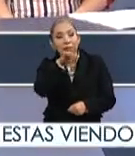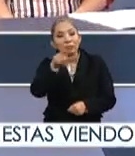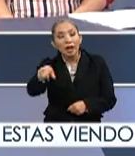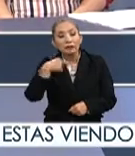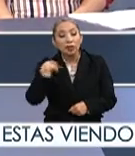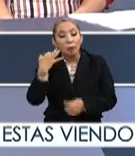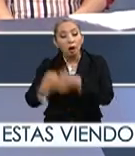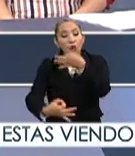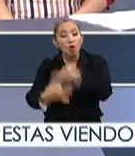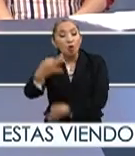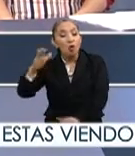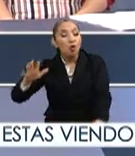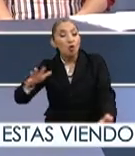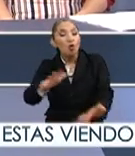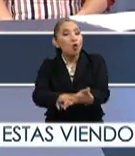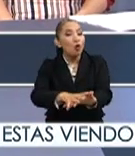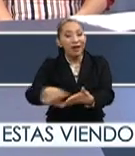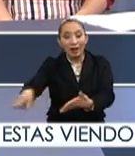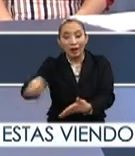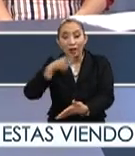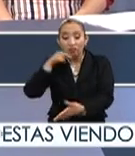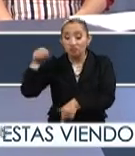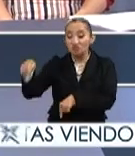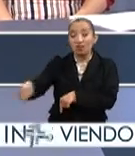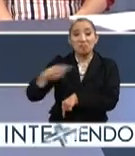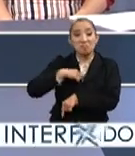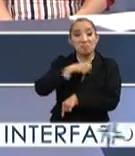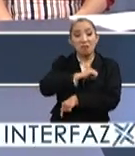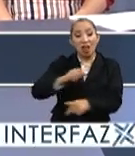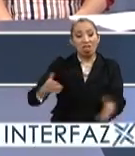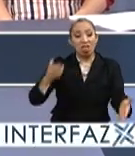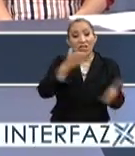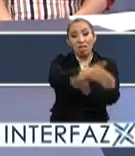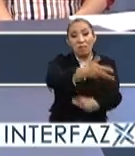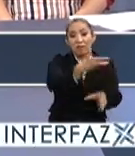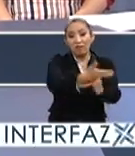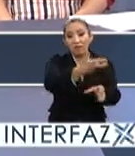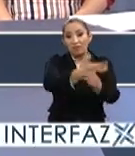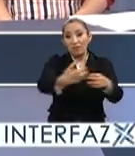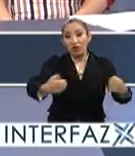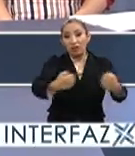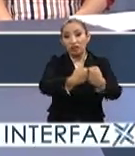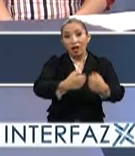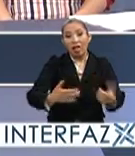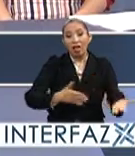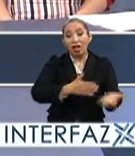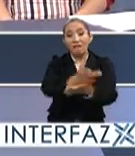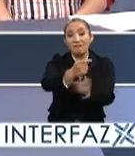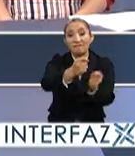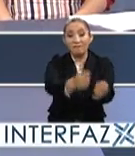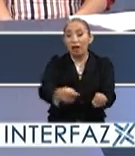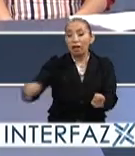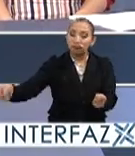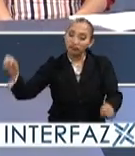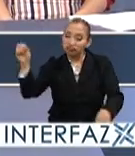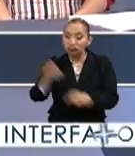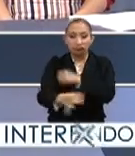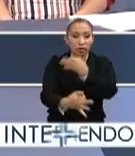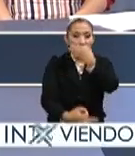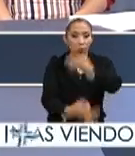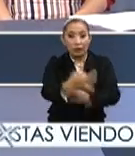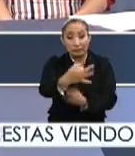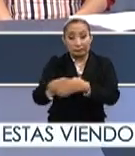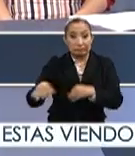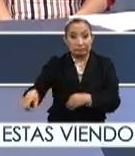a proceso criminal, es decir, son señalados como delincuentes simplemente por haber entrado de manera ilegal a Estados